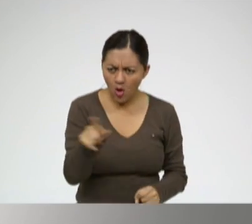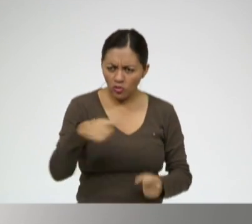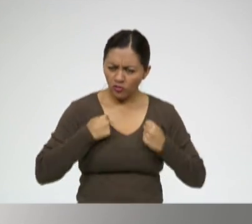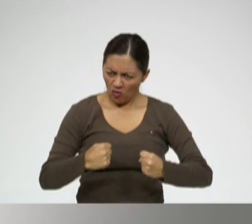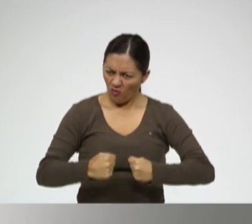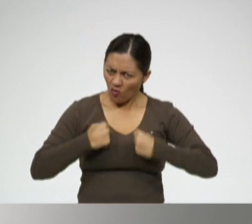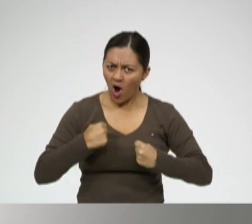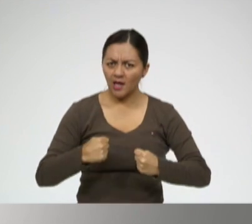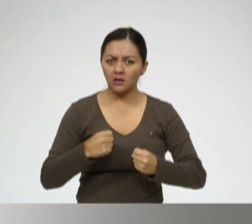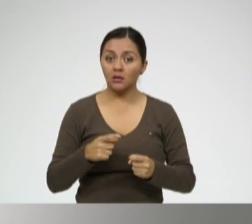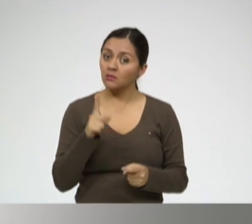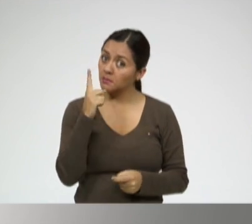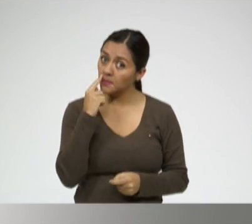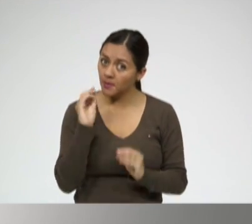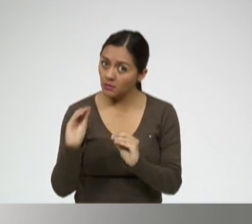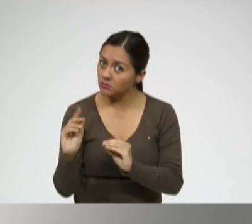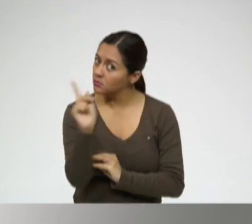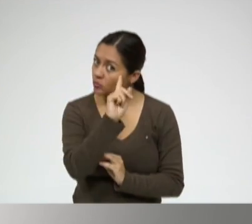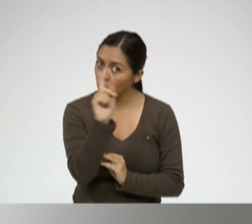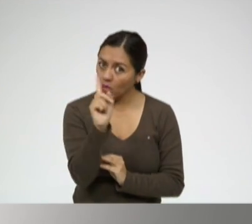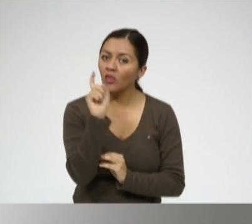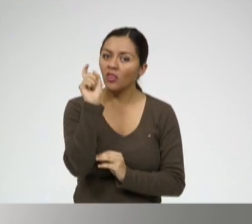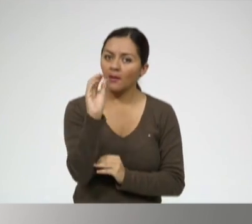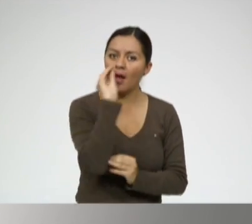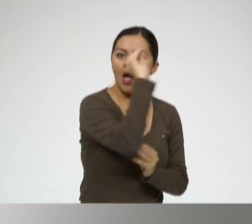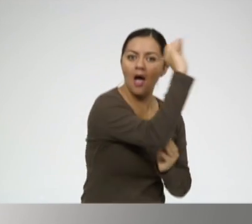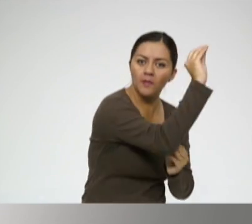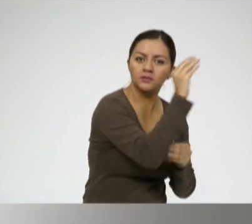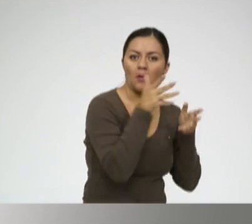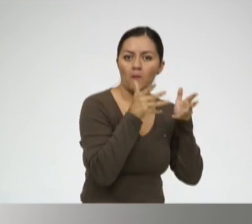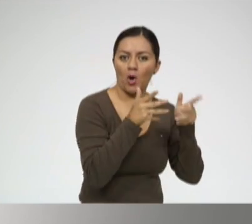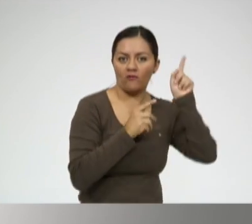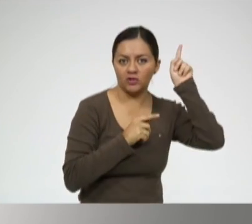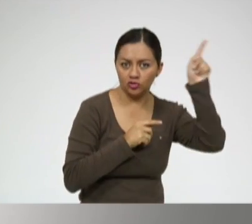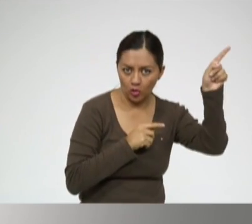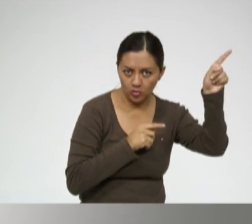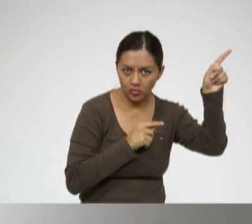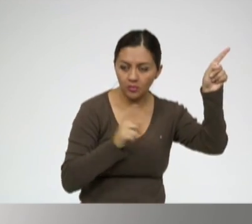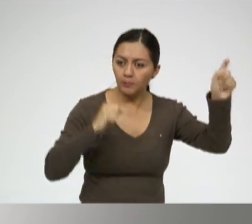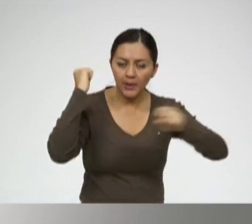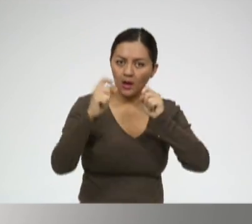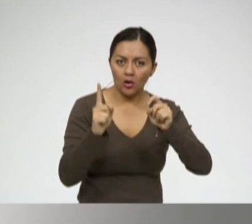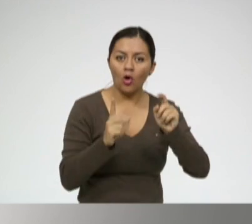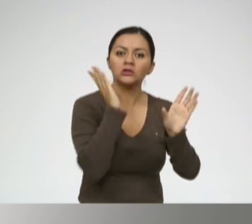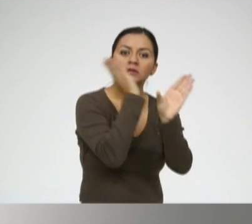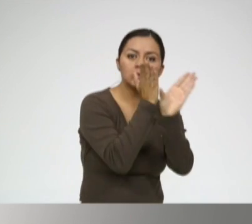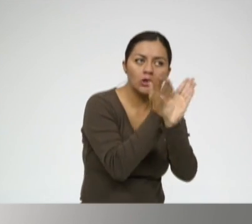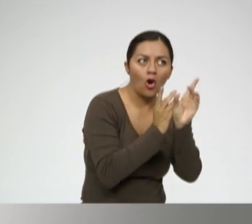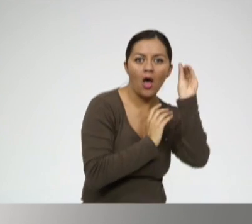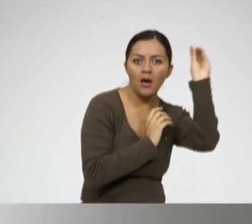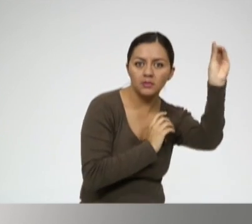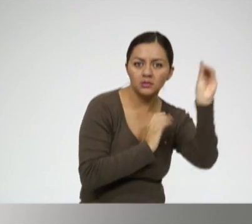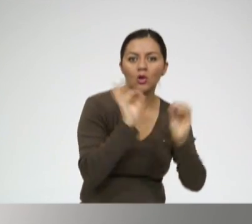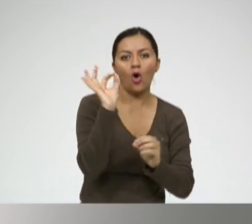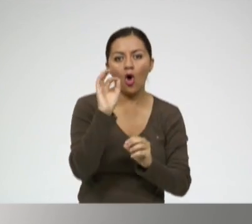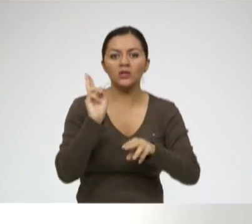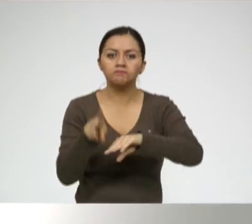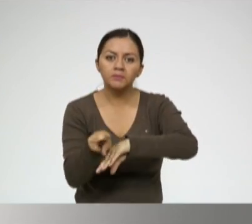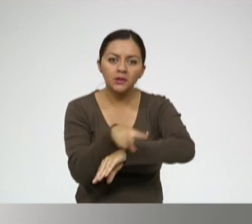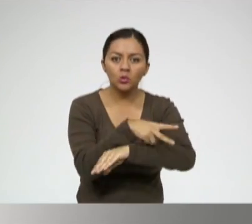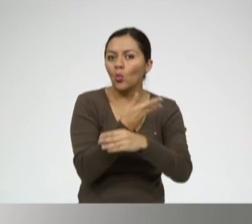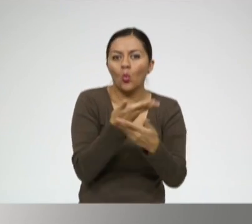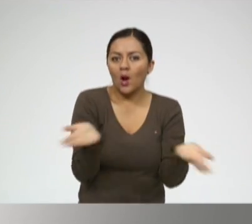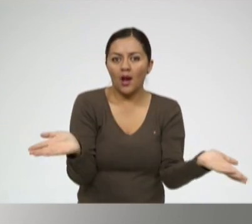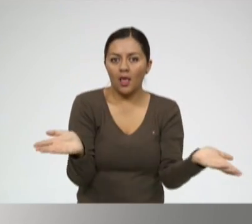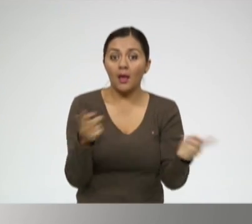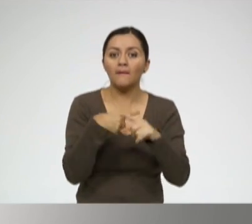otro. Y no es así, porque tienen que avisarle a los profesores. Para eso tiene un profesor, un psicólogo, un dirigente, una inspectora.